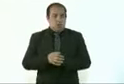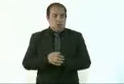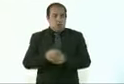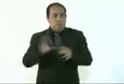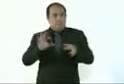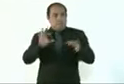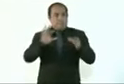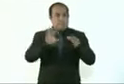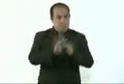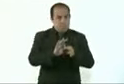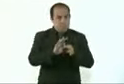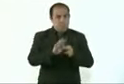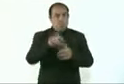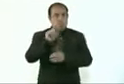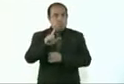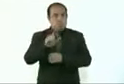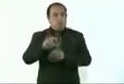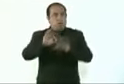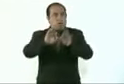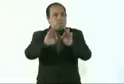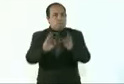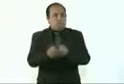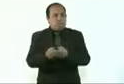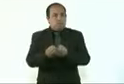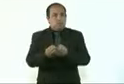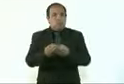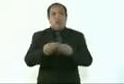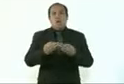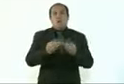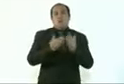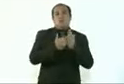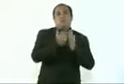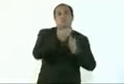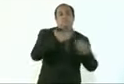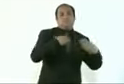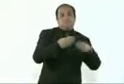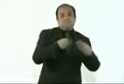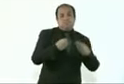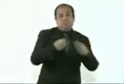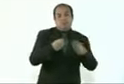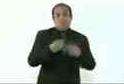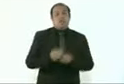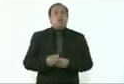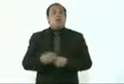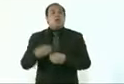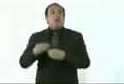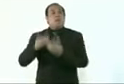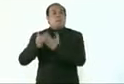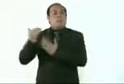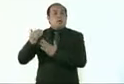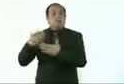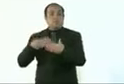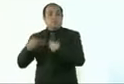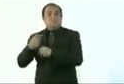relación directa con la misma magnitud entre el incremento de casos y el incremento de casos graves. Siguiente.